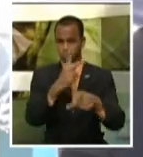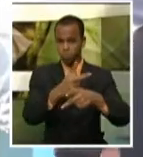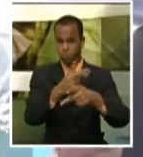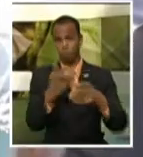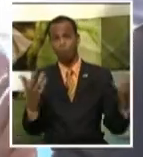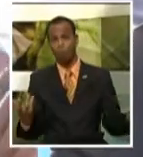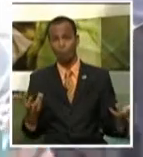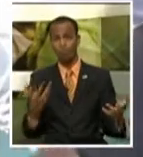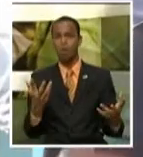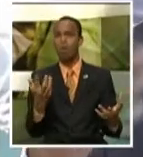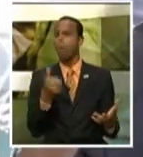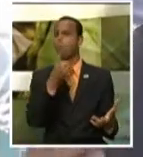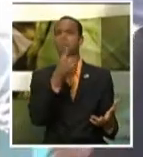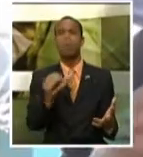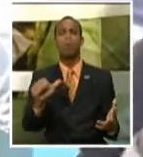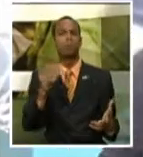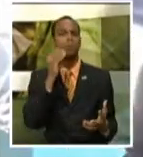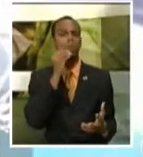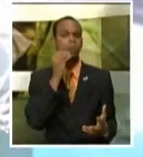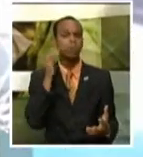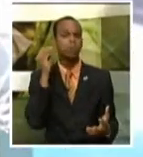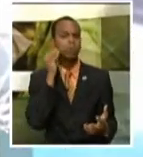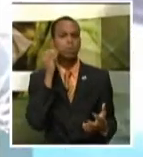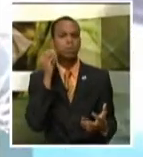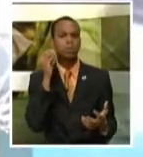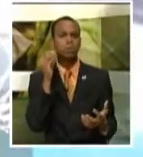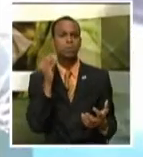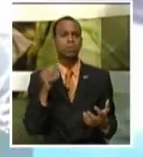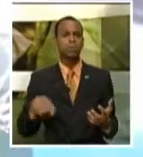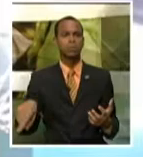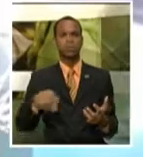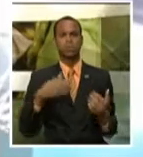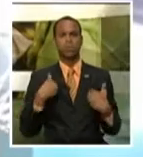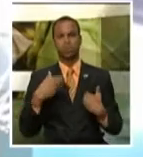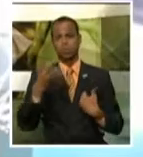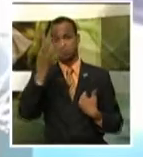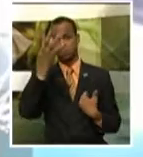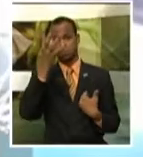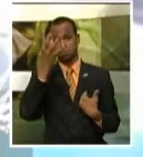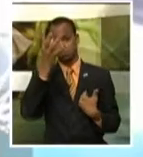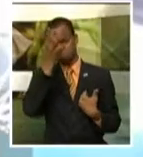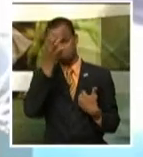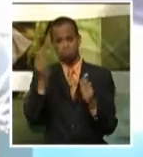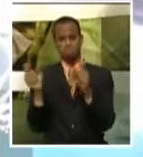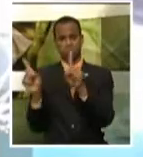o cualquier tipo de hogar que también tenga al padre.